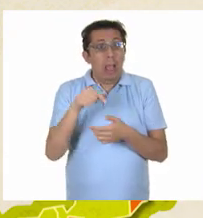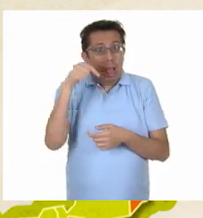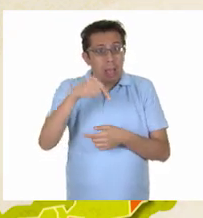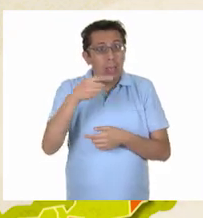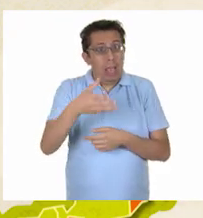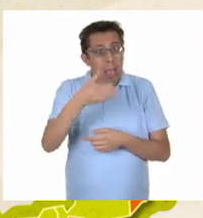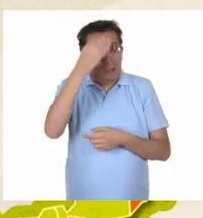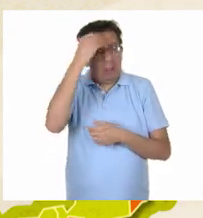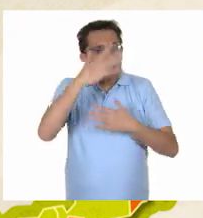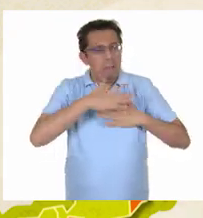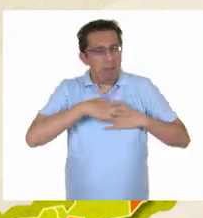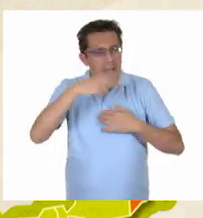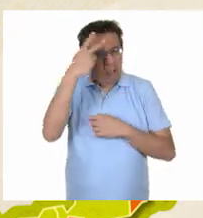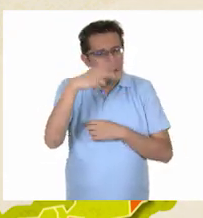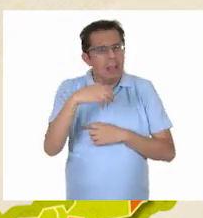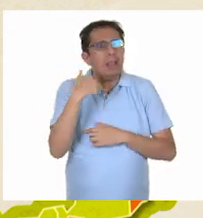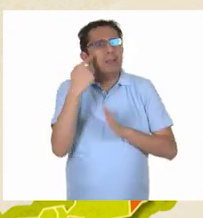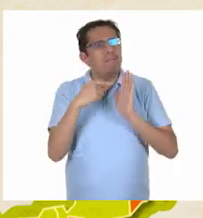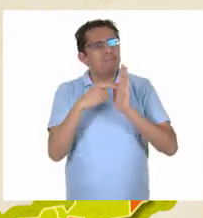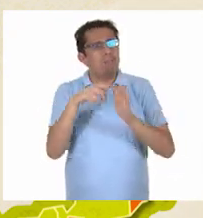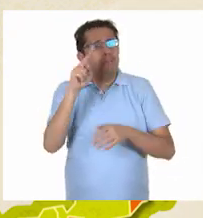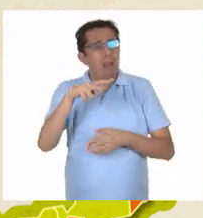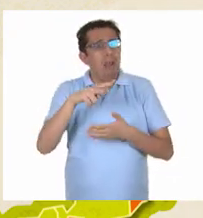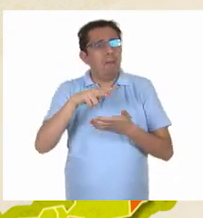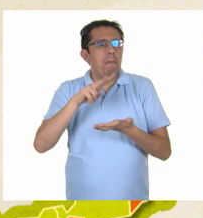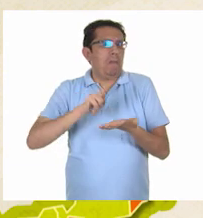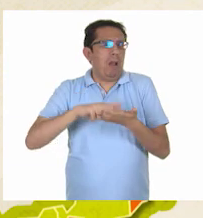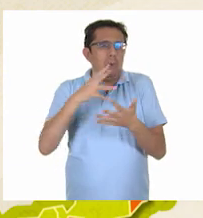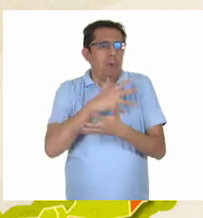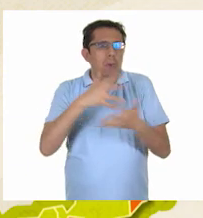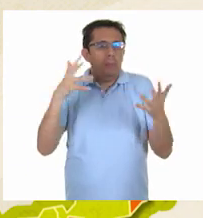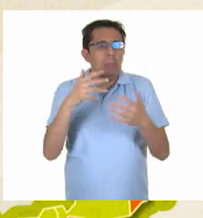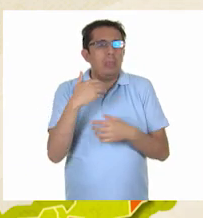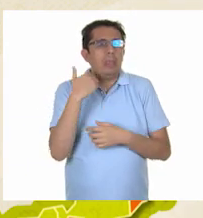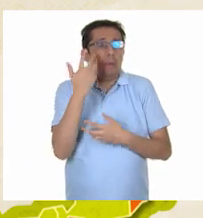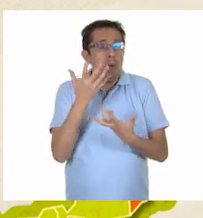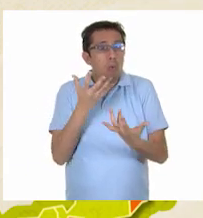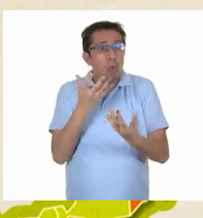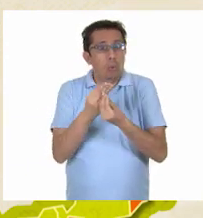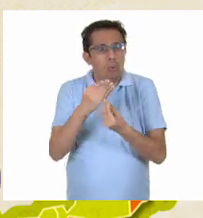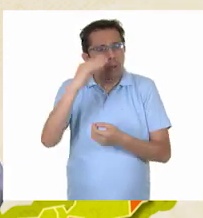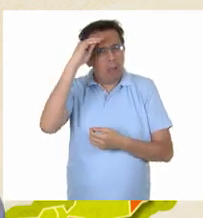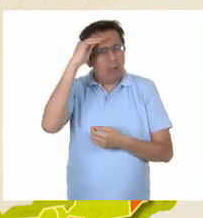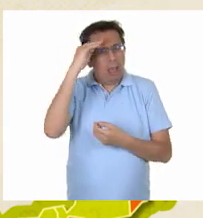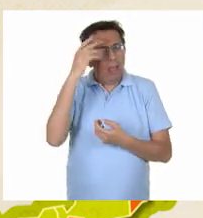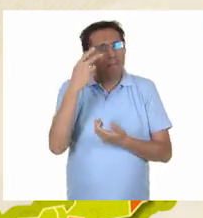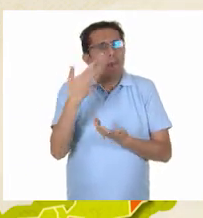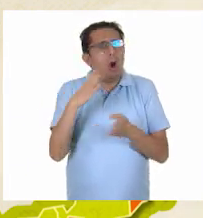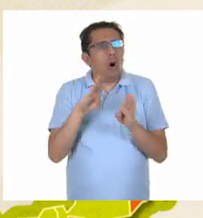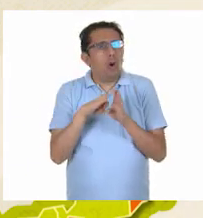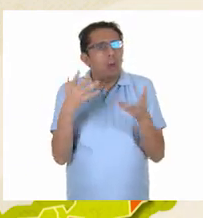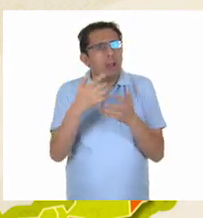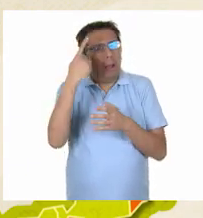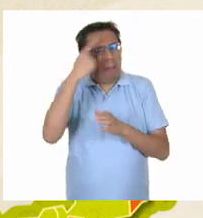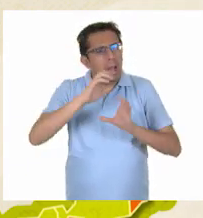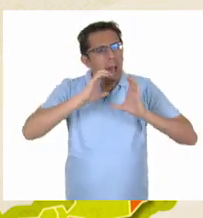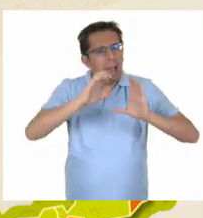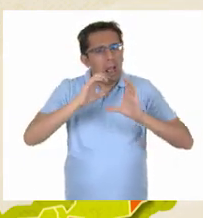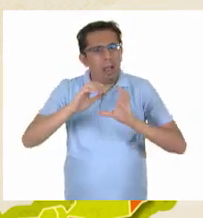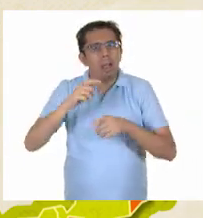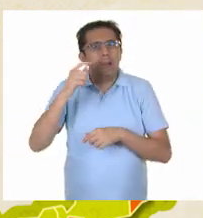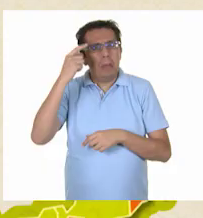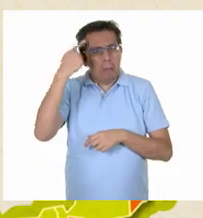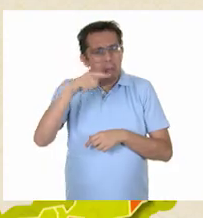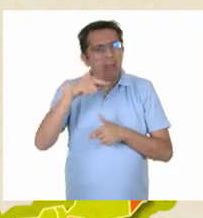México queremos mostrarte su grandeza. Así juntos podemos pensar en todo lo que hay que hacer para cuidarlo y para que